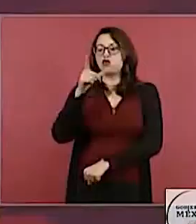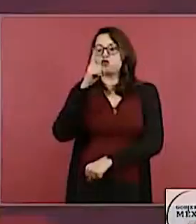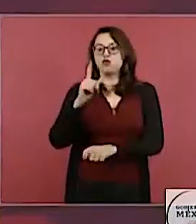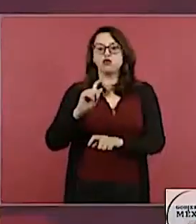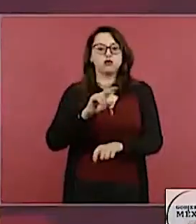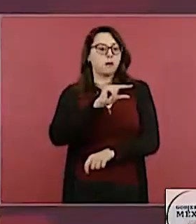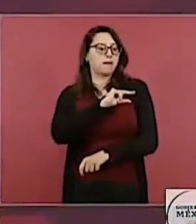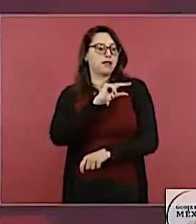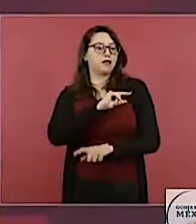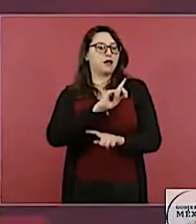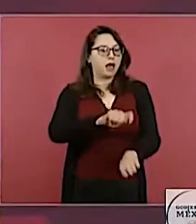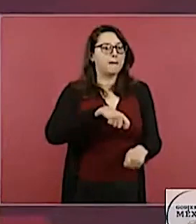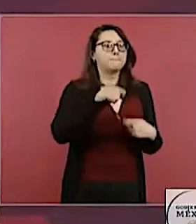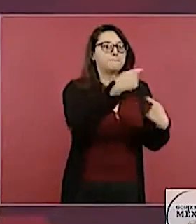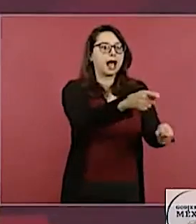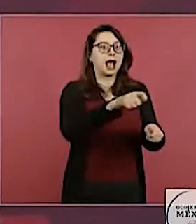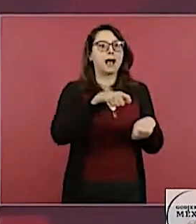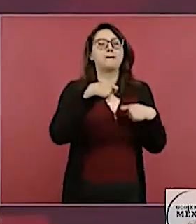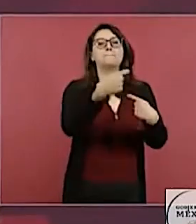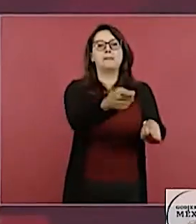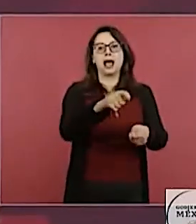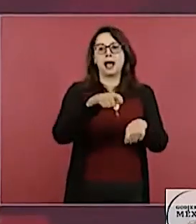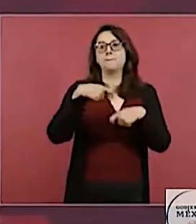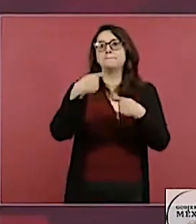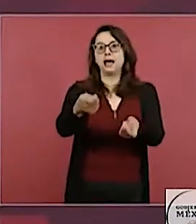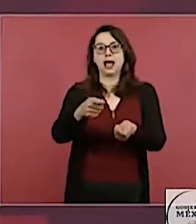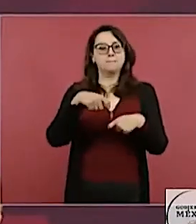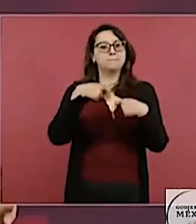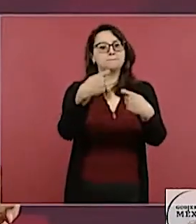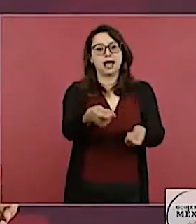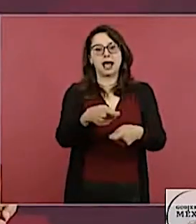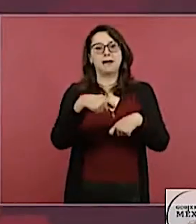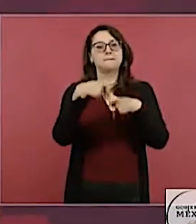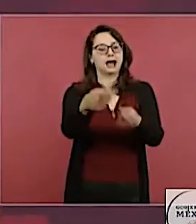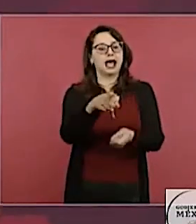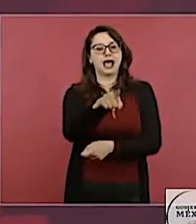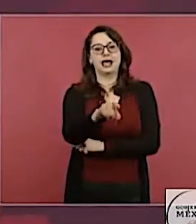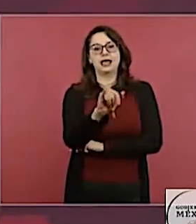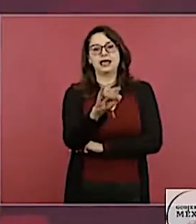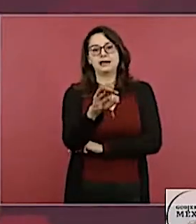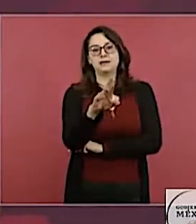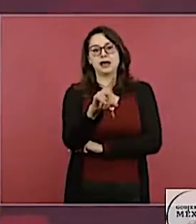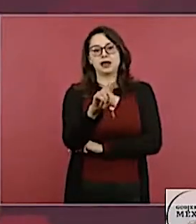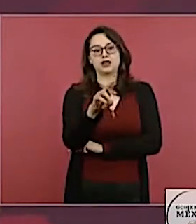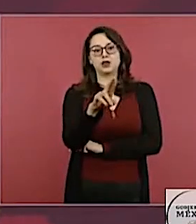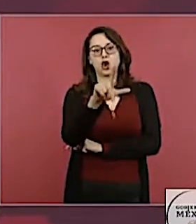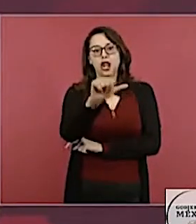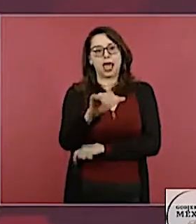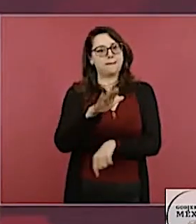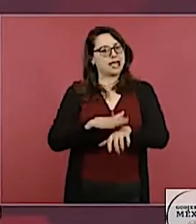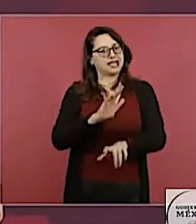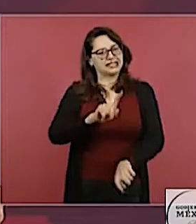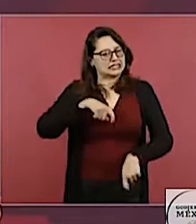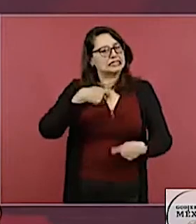consejero a la empresa iberdrola de España